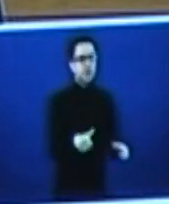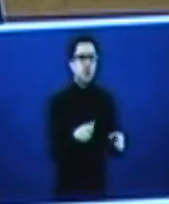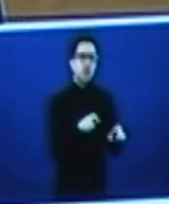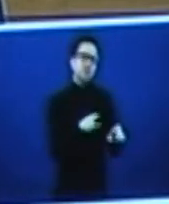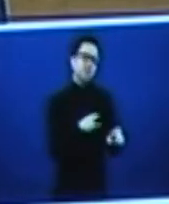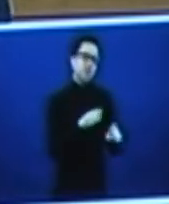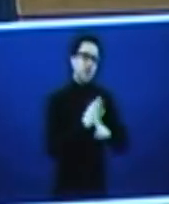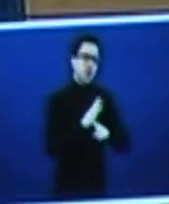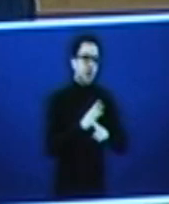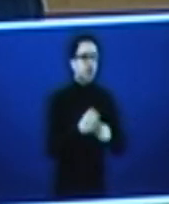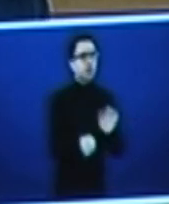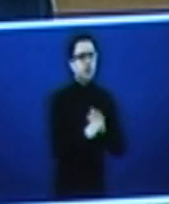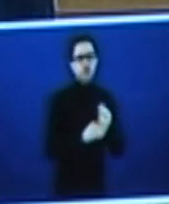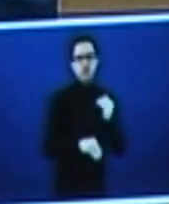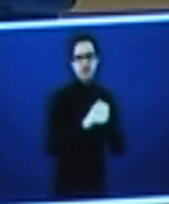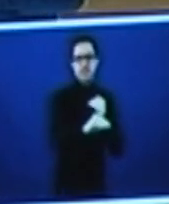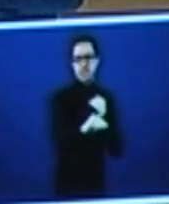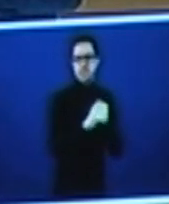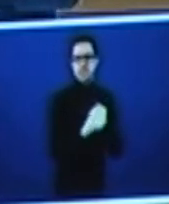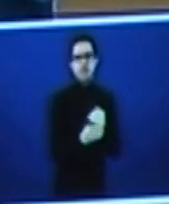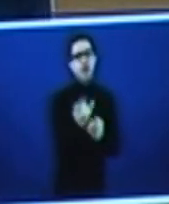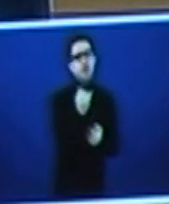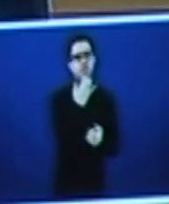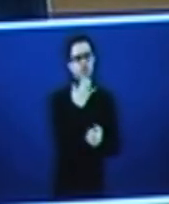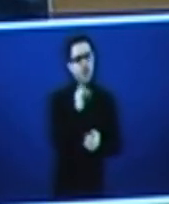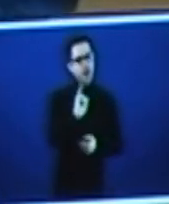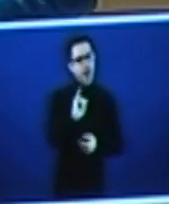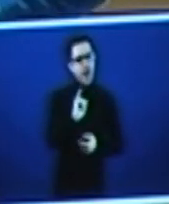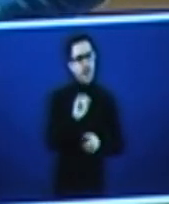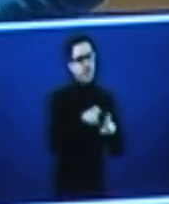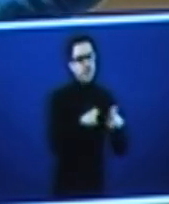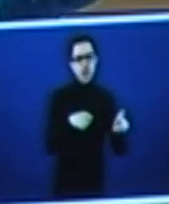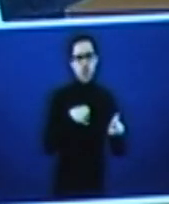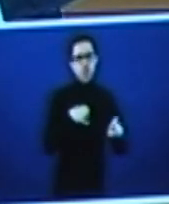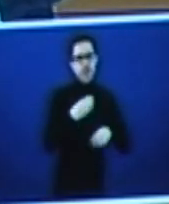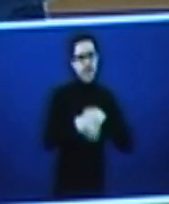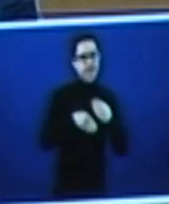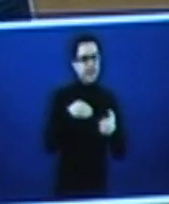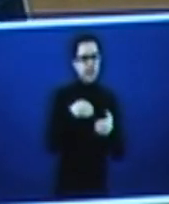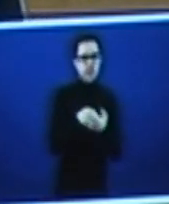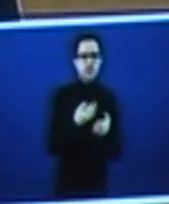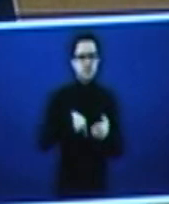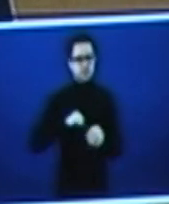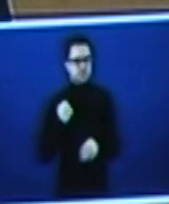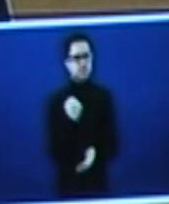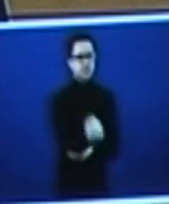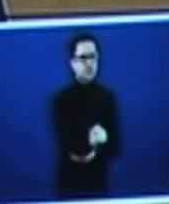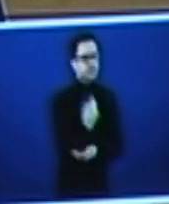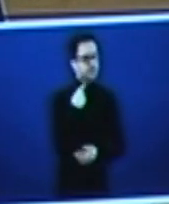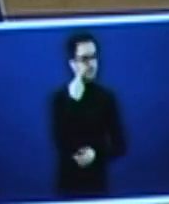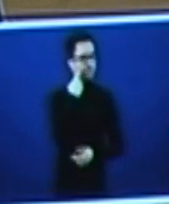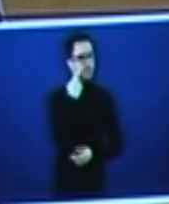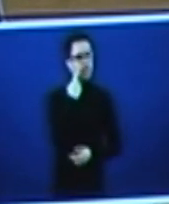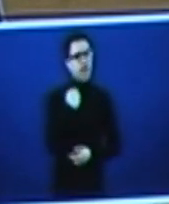pode executar, que poña os megavatios a disposición. Haberá outras empresas que o executen. Mire, señoría, non vamos a negar que hai